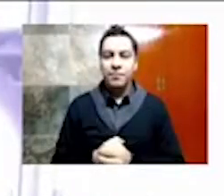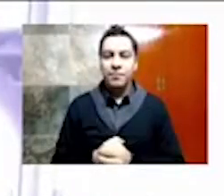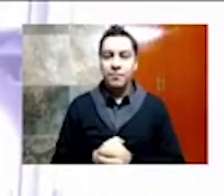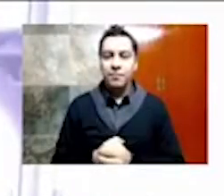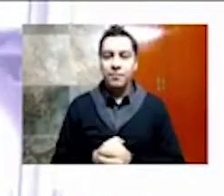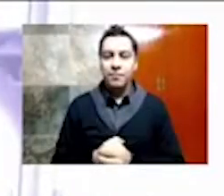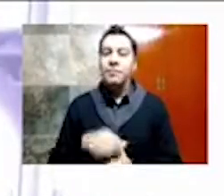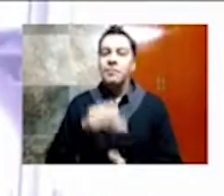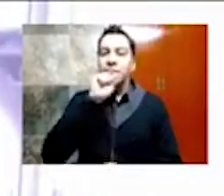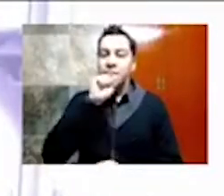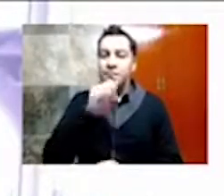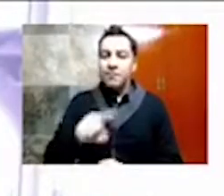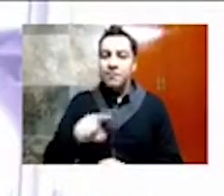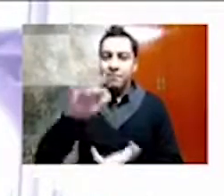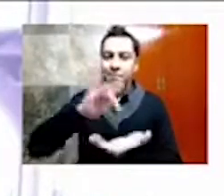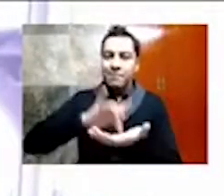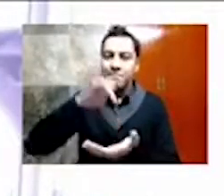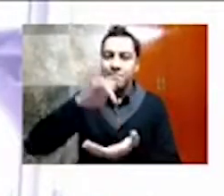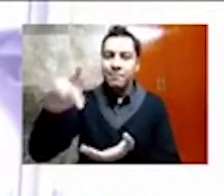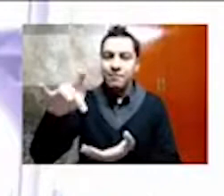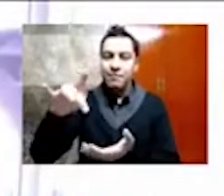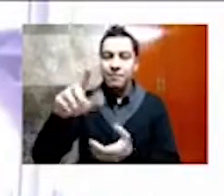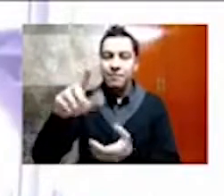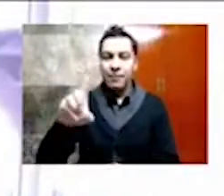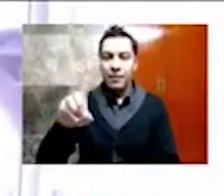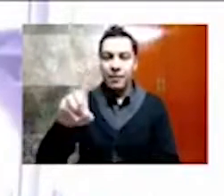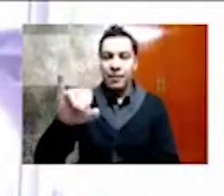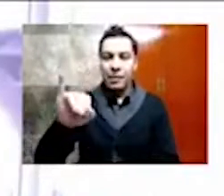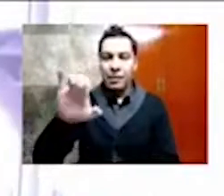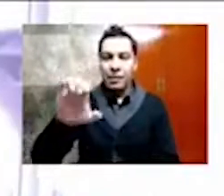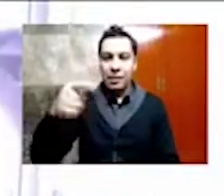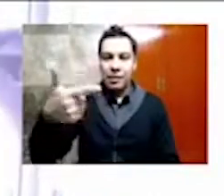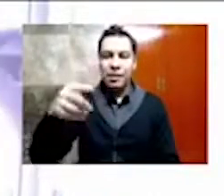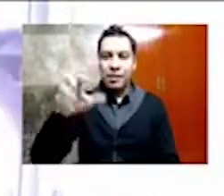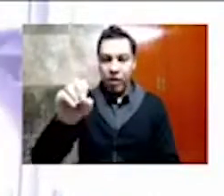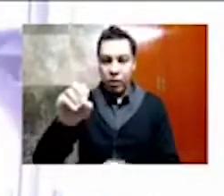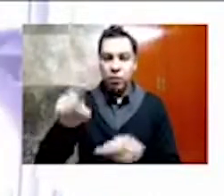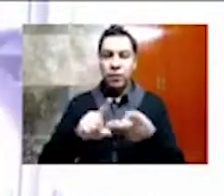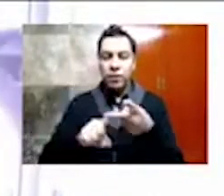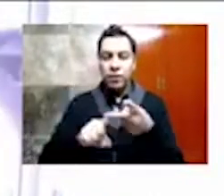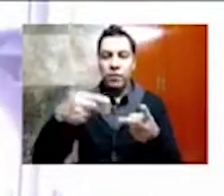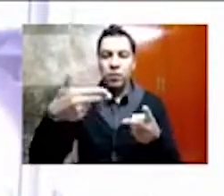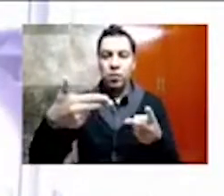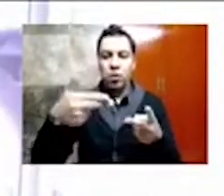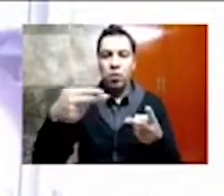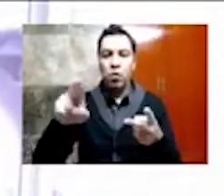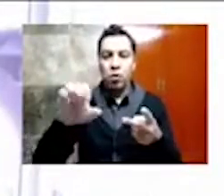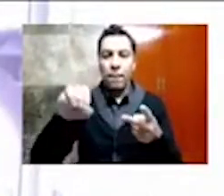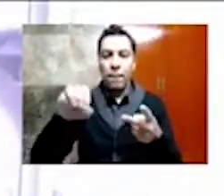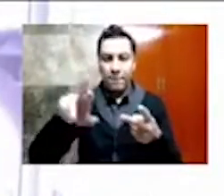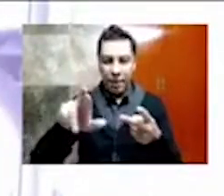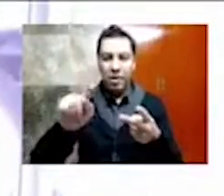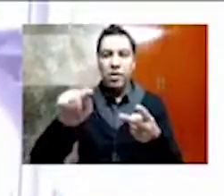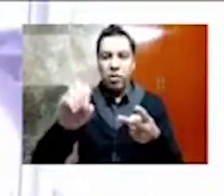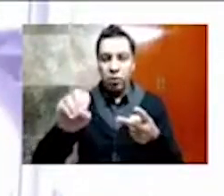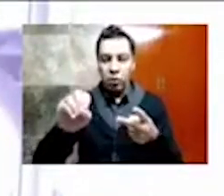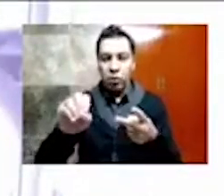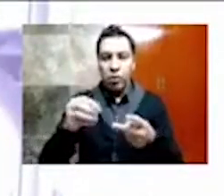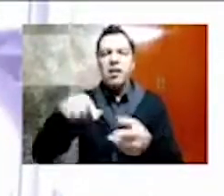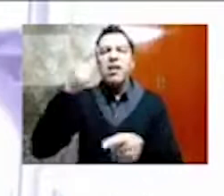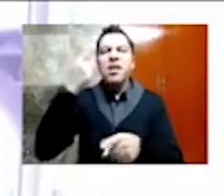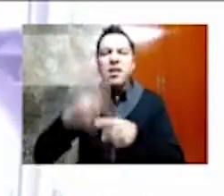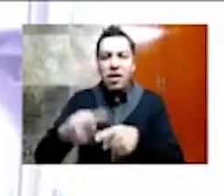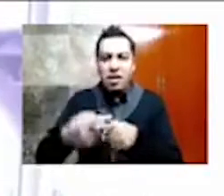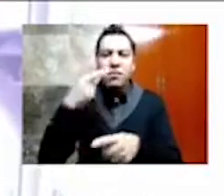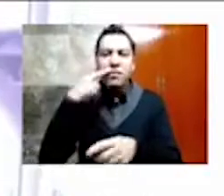Y también a Diego Juárez y a Humberto Pedraza en el equipo de transmisión a las redes. Sin más trámite, le cedo